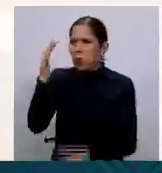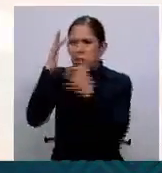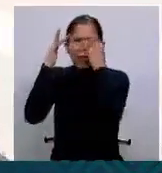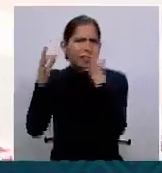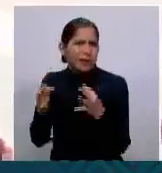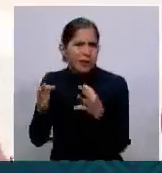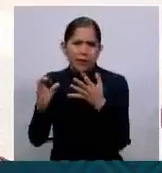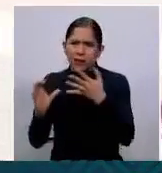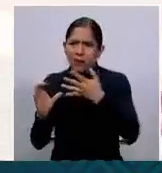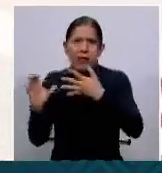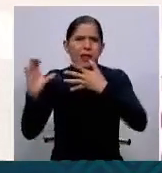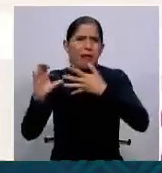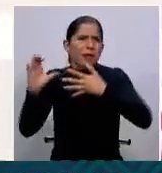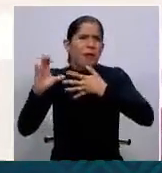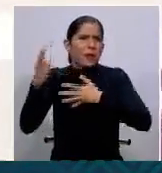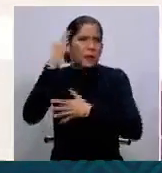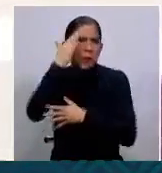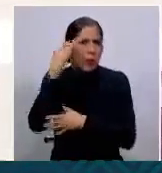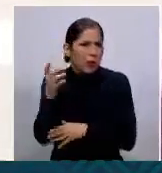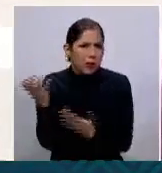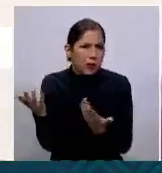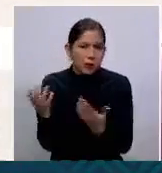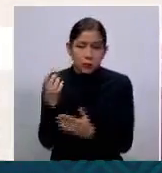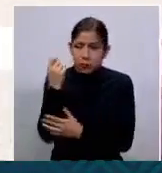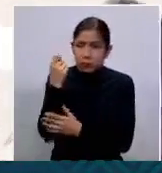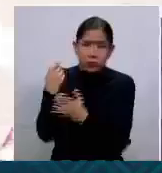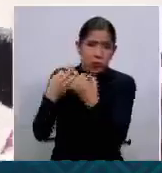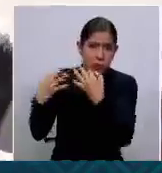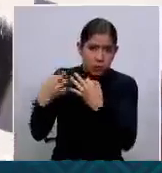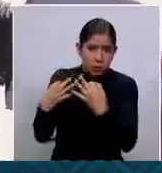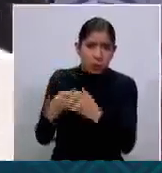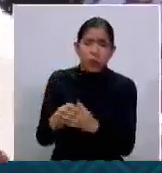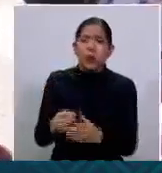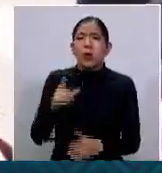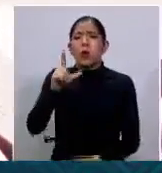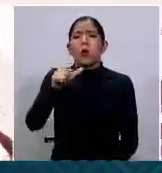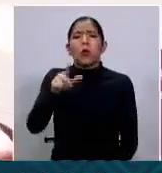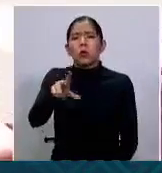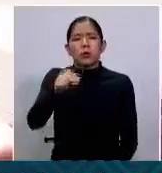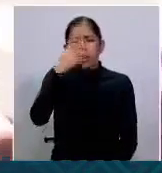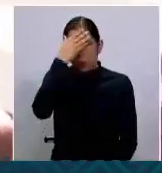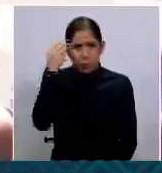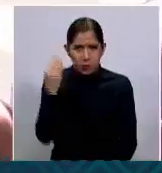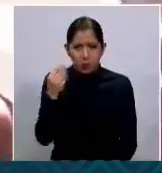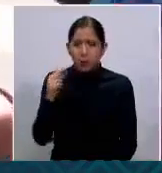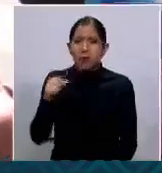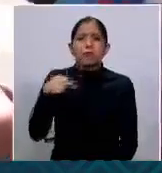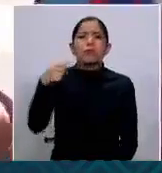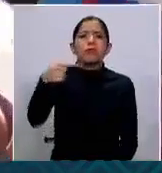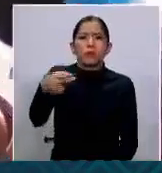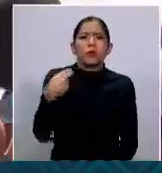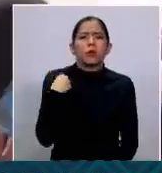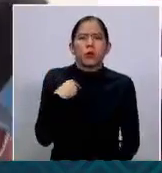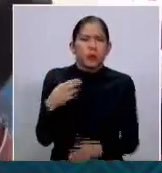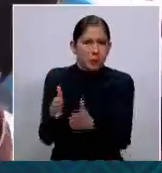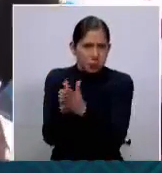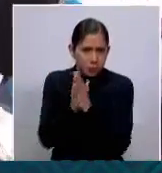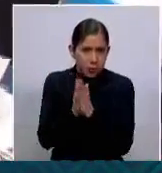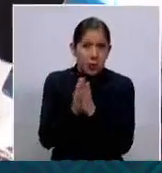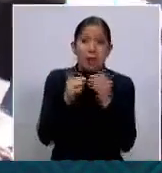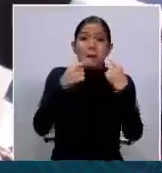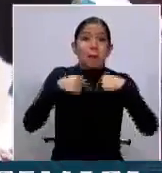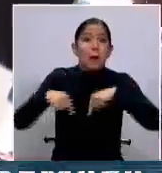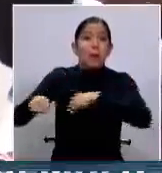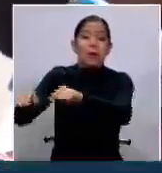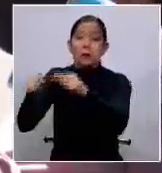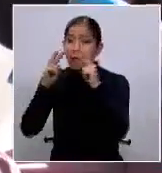para adoptar esta postura, y no se olviden que estos días vamos a estar también solicitando y haciendo una inspección.